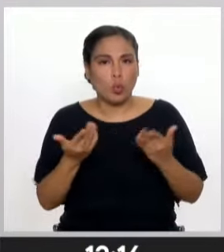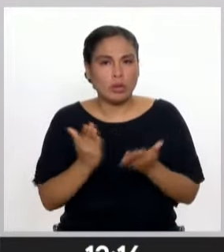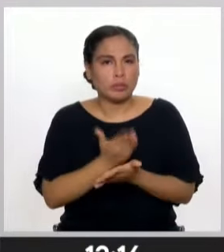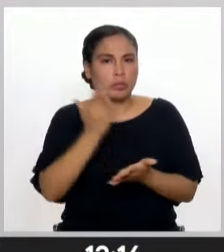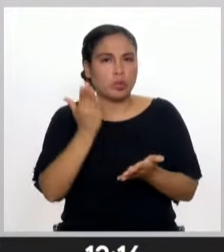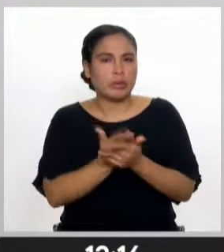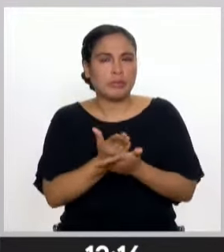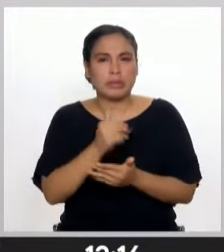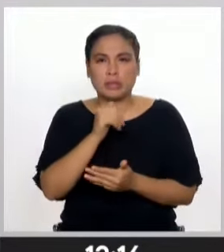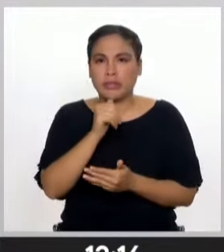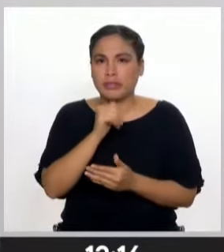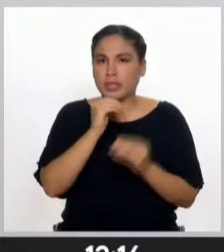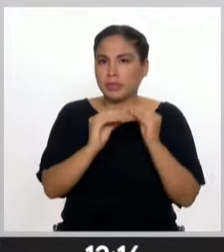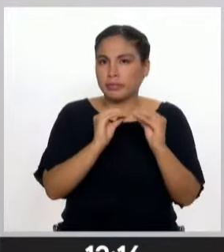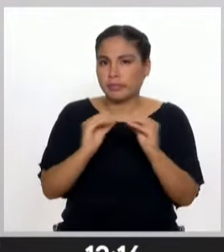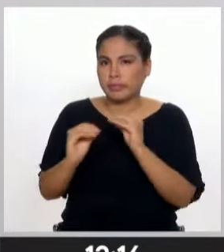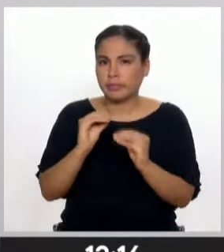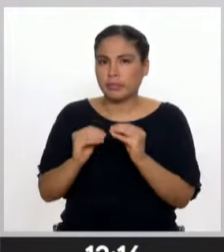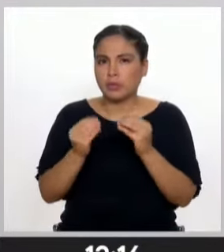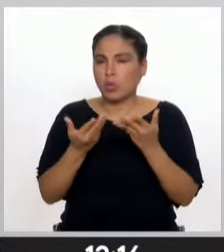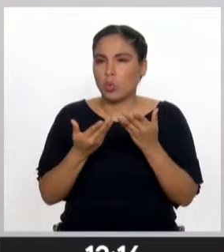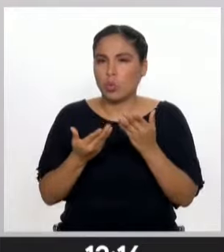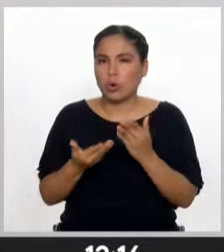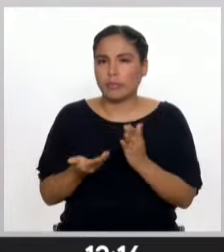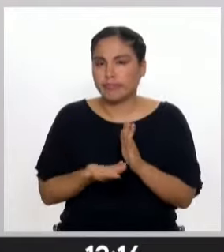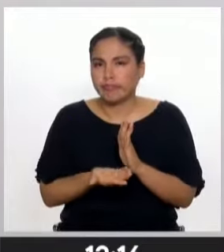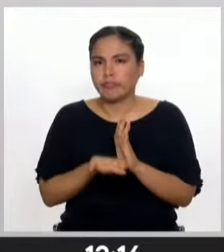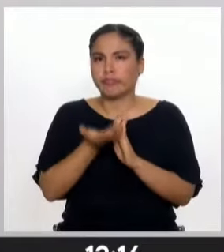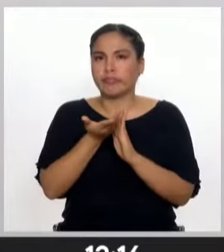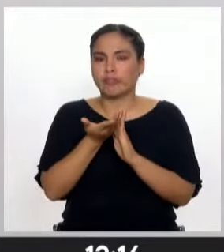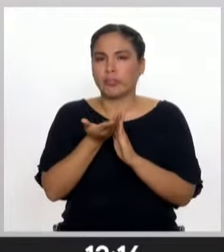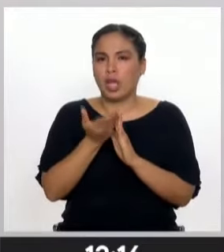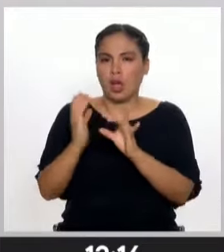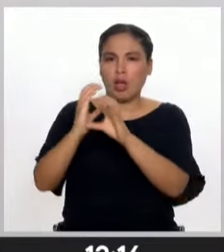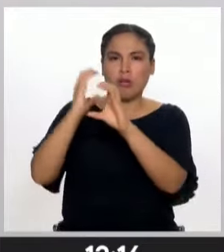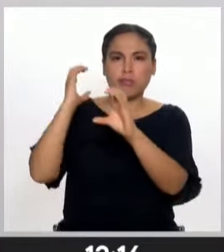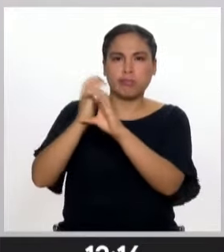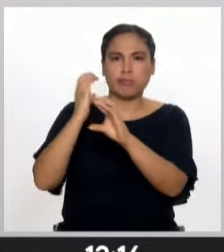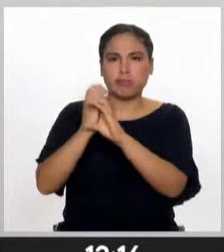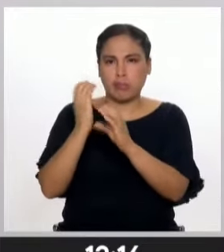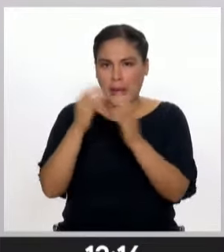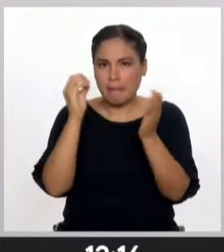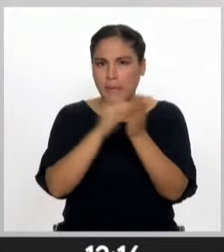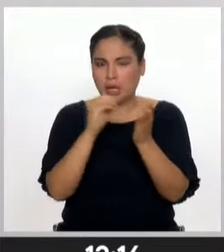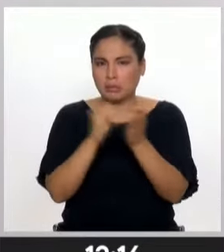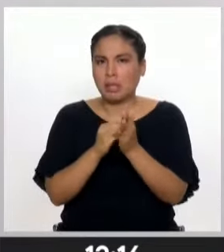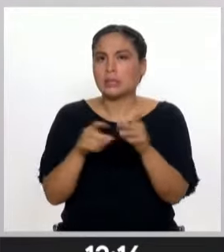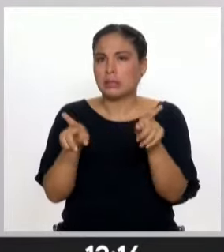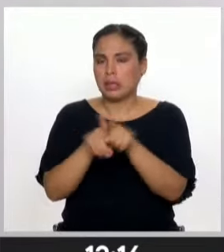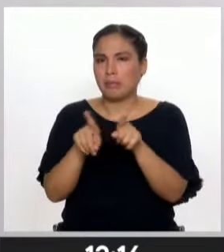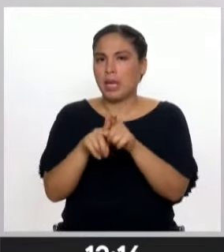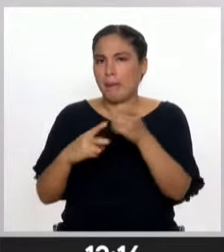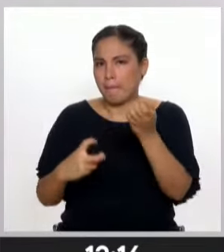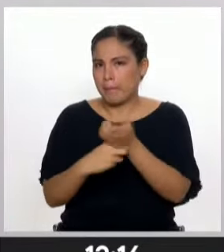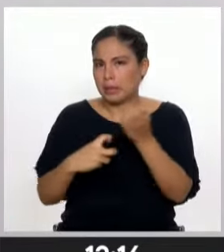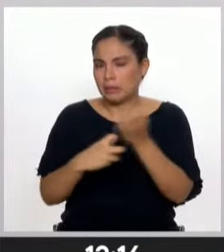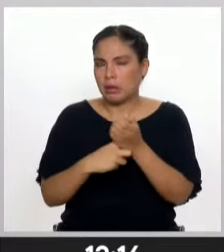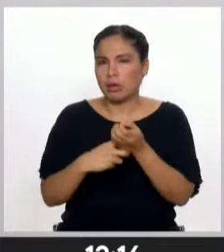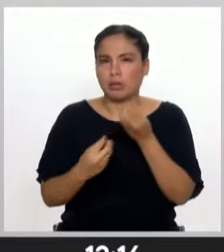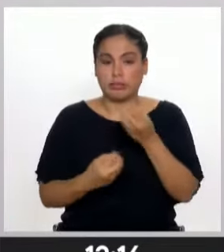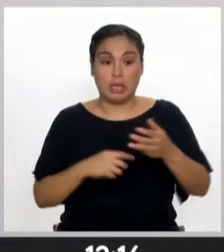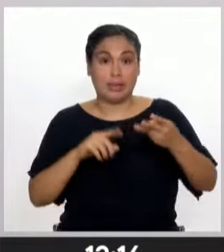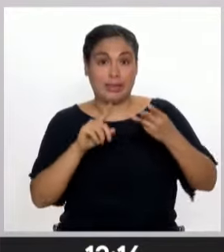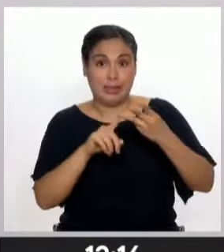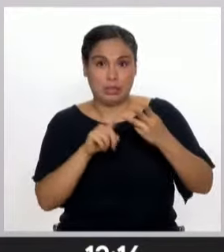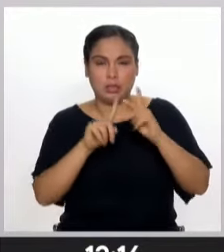mejorar esta situación? Vale decir, la ampliación de la flota y la mejora en la recaudación de los costos. Y finalmente, como tercera pregunta,